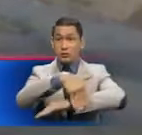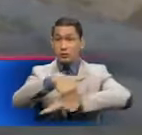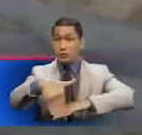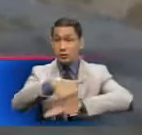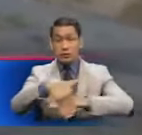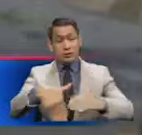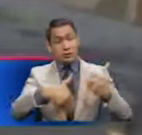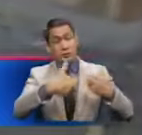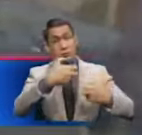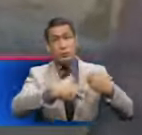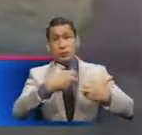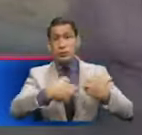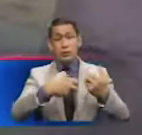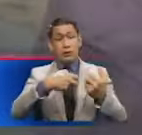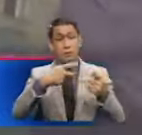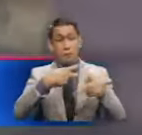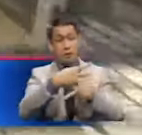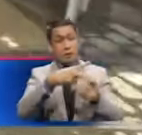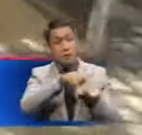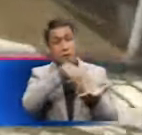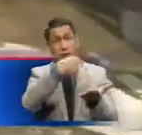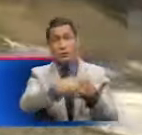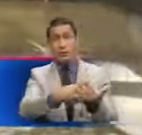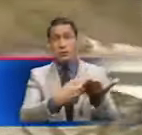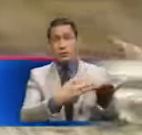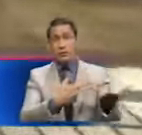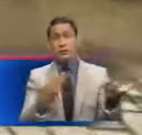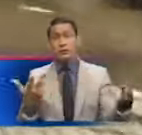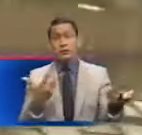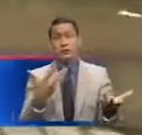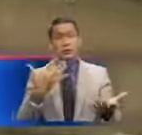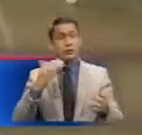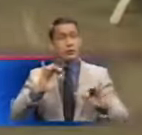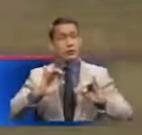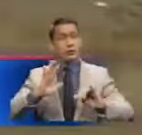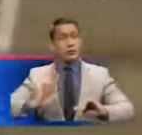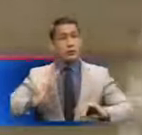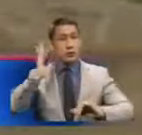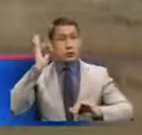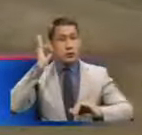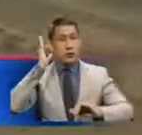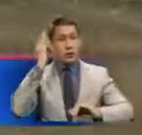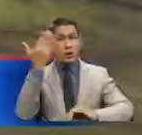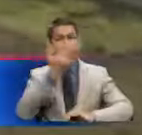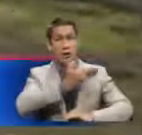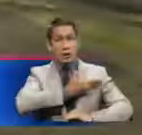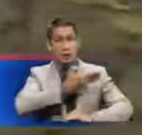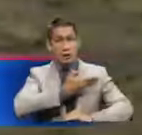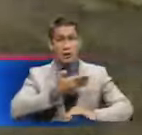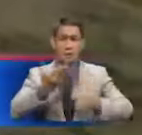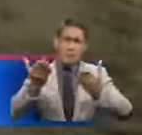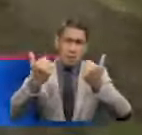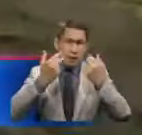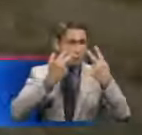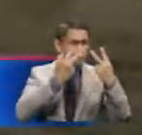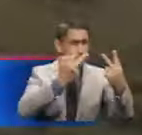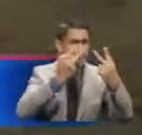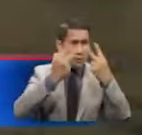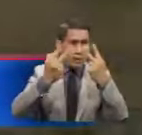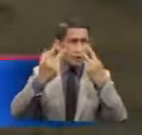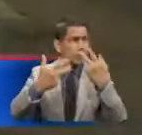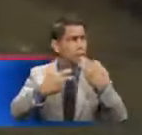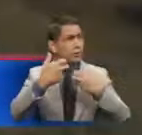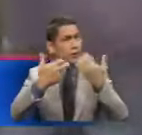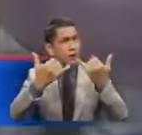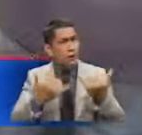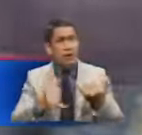uno... resbalarse y caer. Estamos que nuestra señora alcaldesa salga por las calles, camine y vea las deficiencias, lo